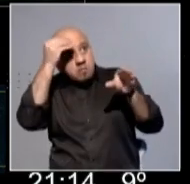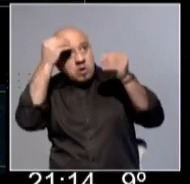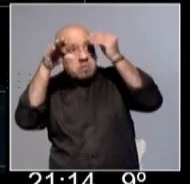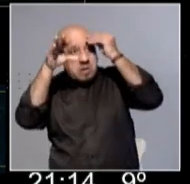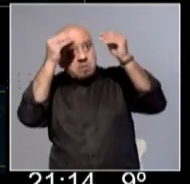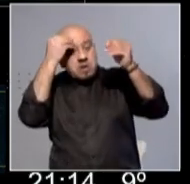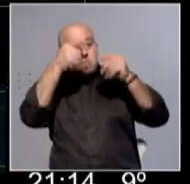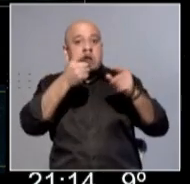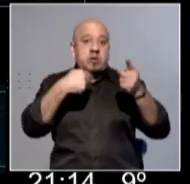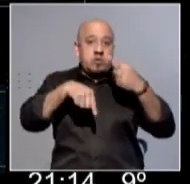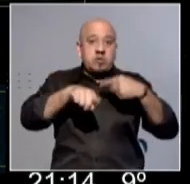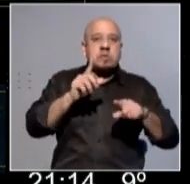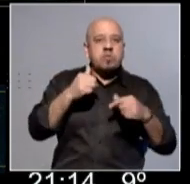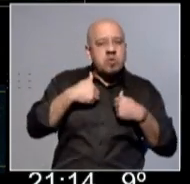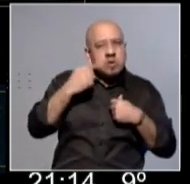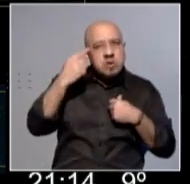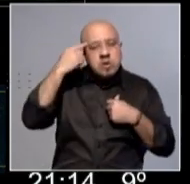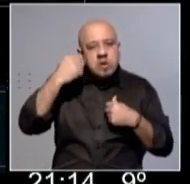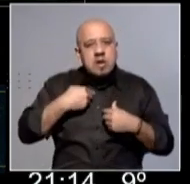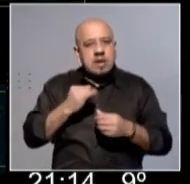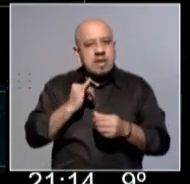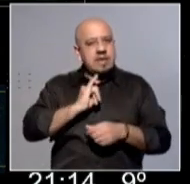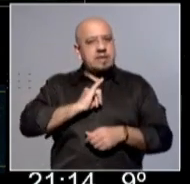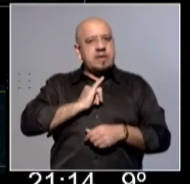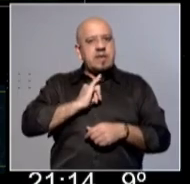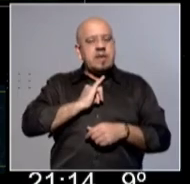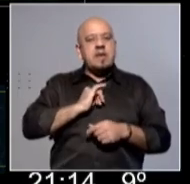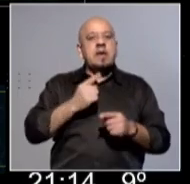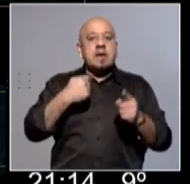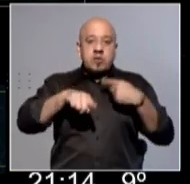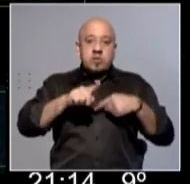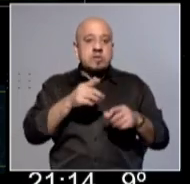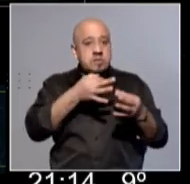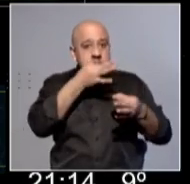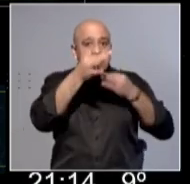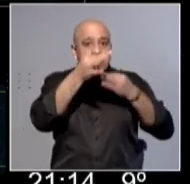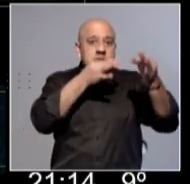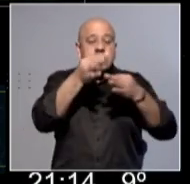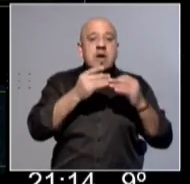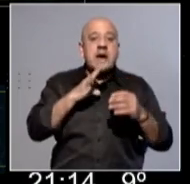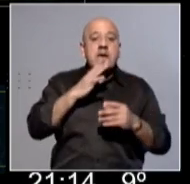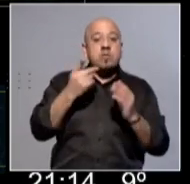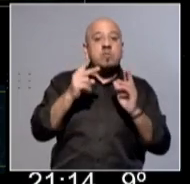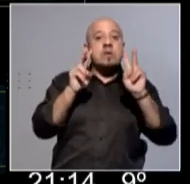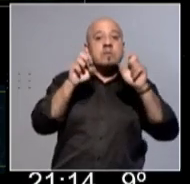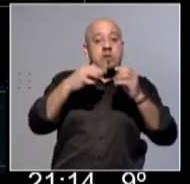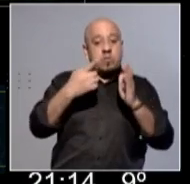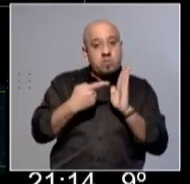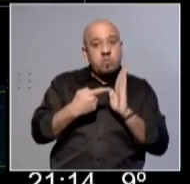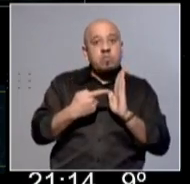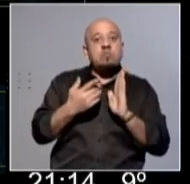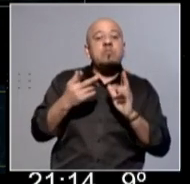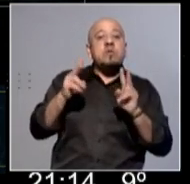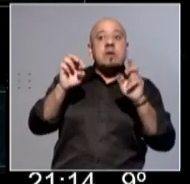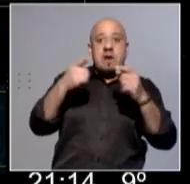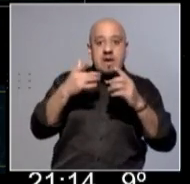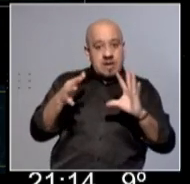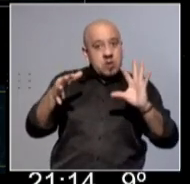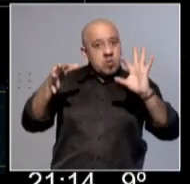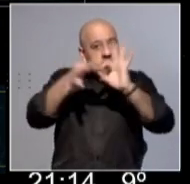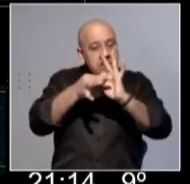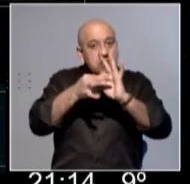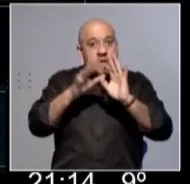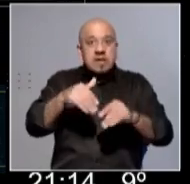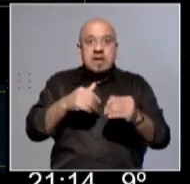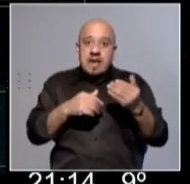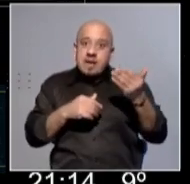que le dio identidad a las fuerzas sociales y hubo una narrativa que puso un punto de contacto entre el pasado, el presente y el